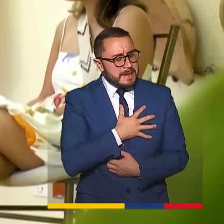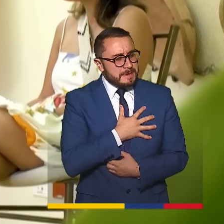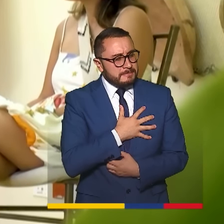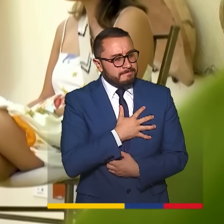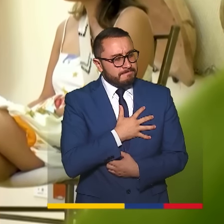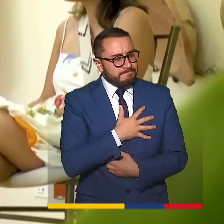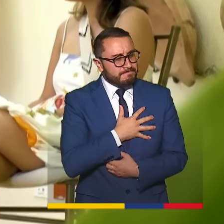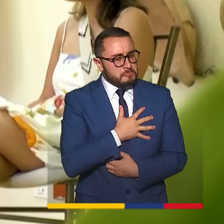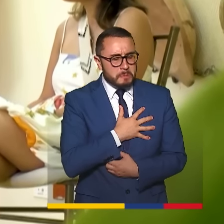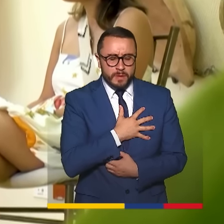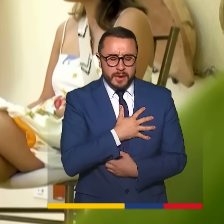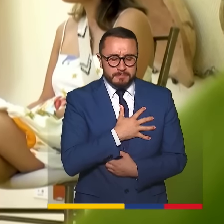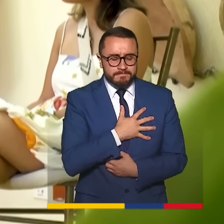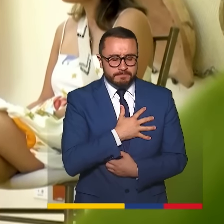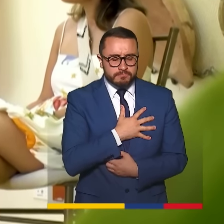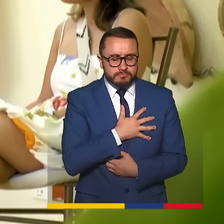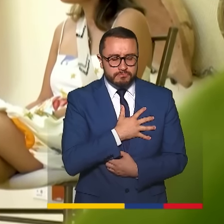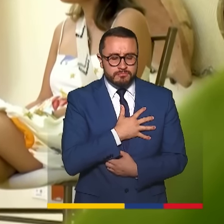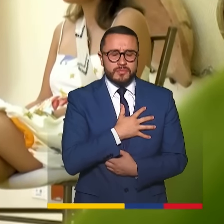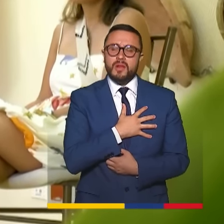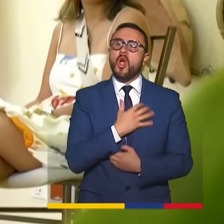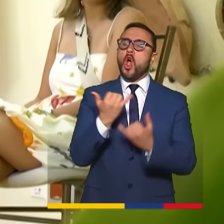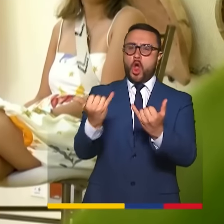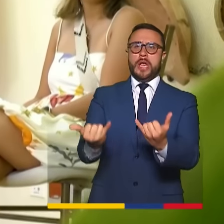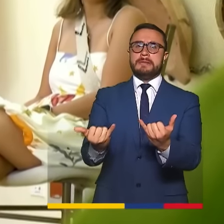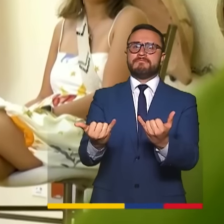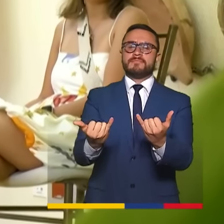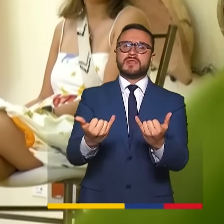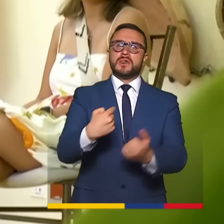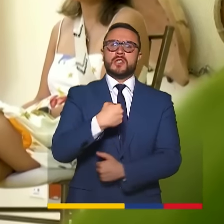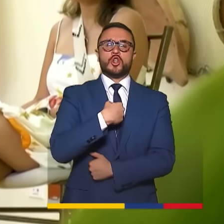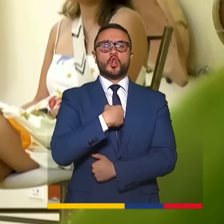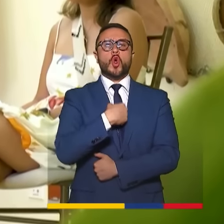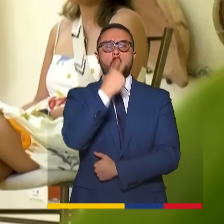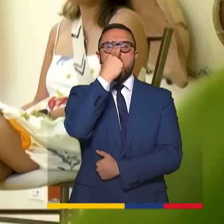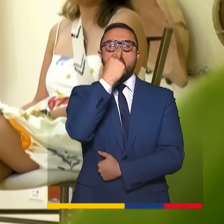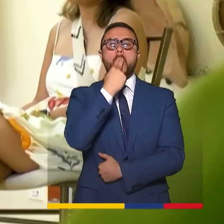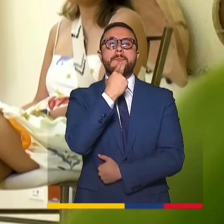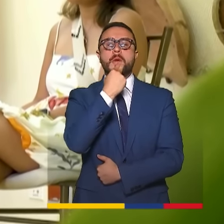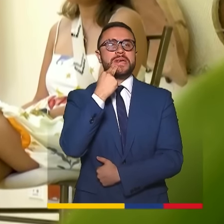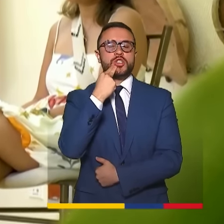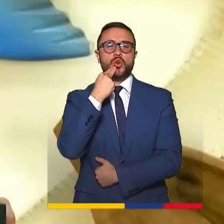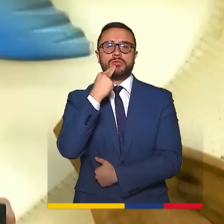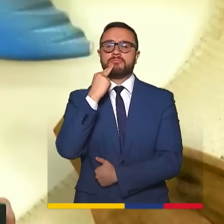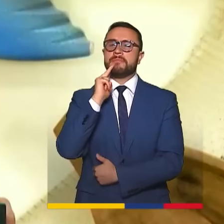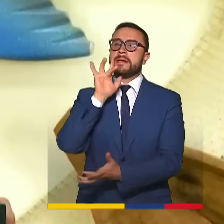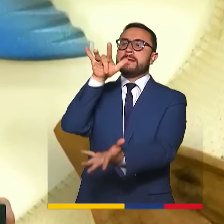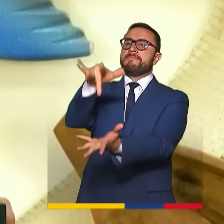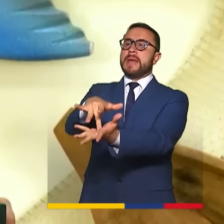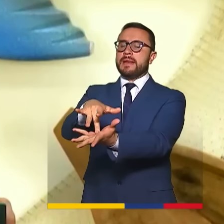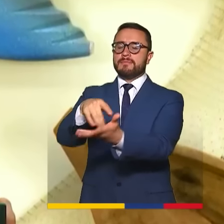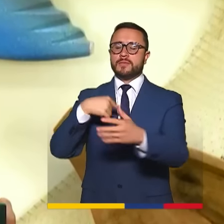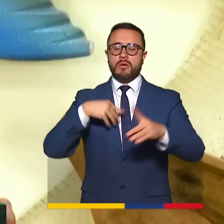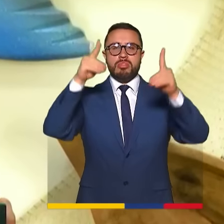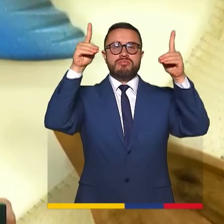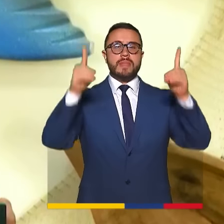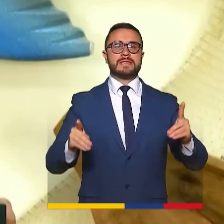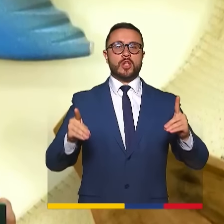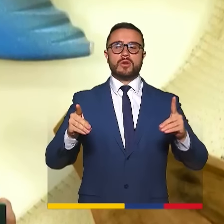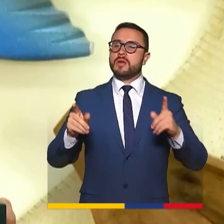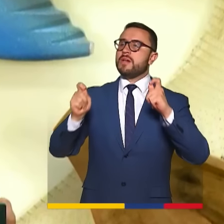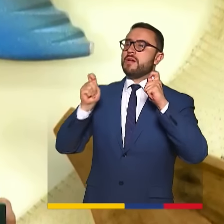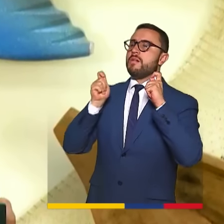por mi compromiso para posesionarla a usted, defensora del pueblo, Iris